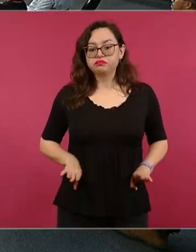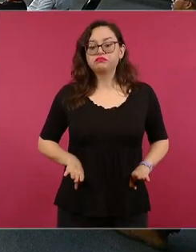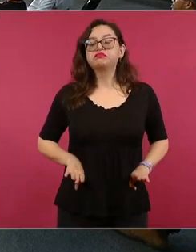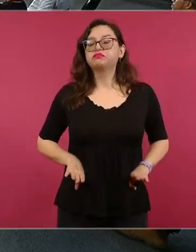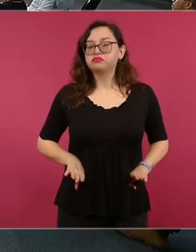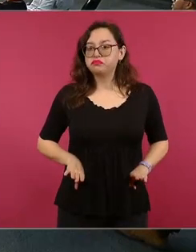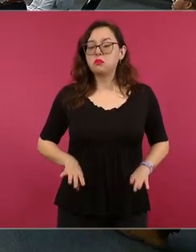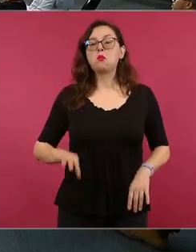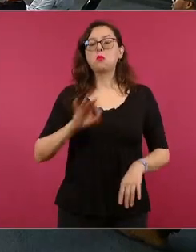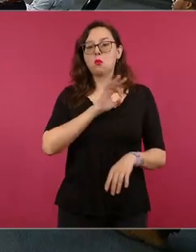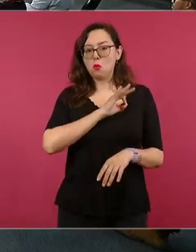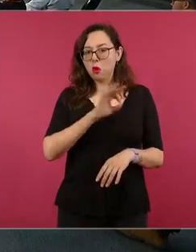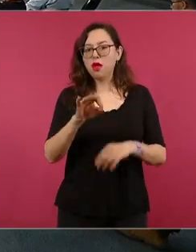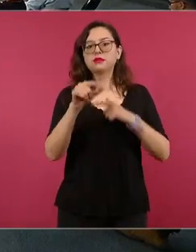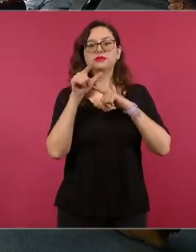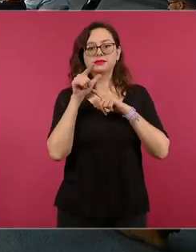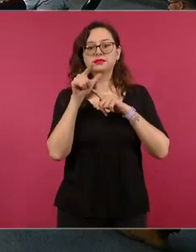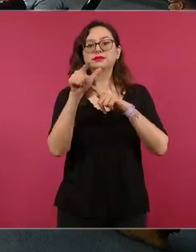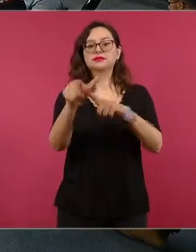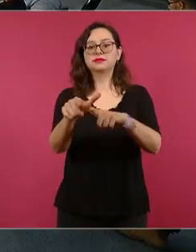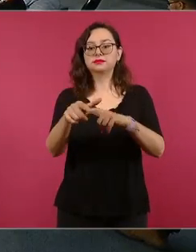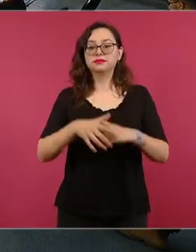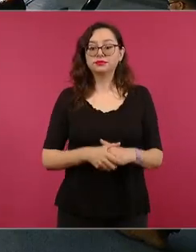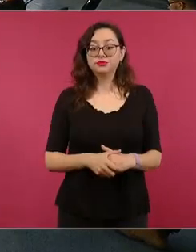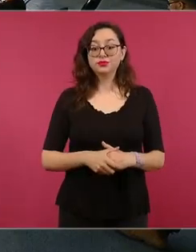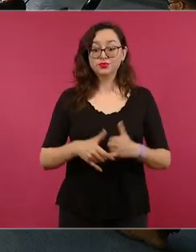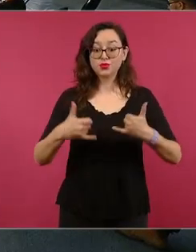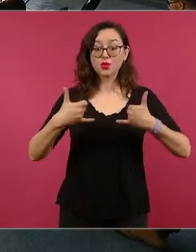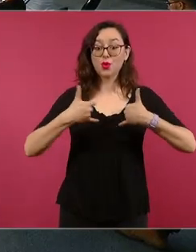jóvenes. En las encuestas,